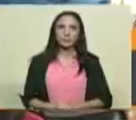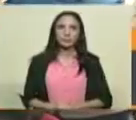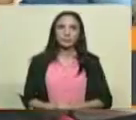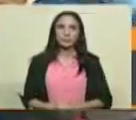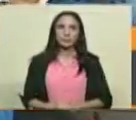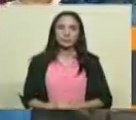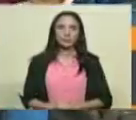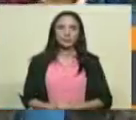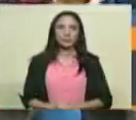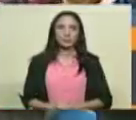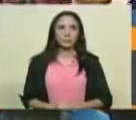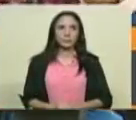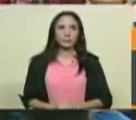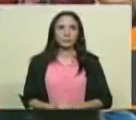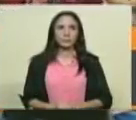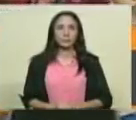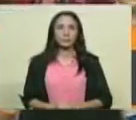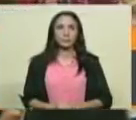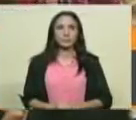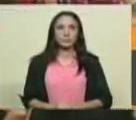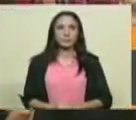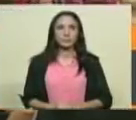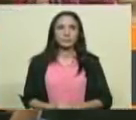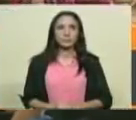por favor.